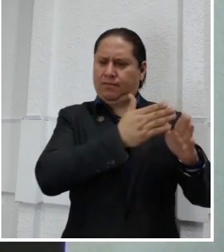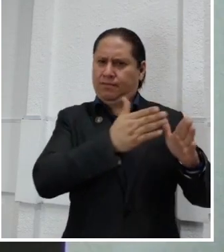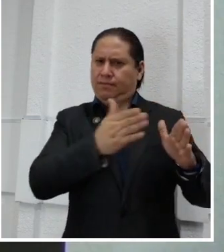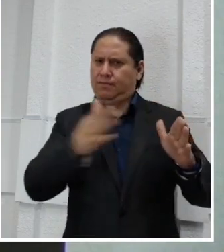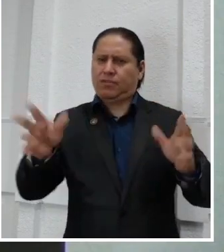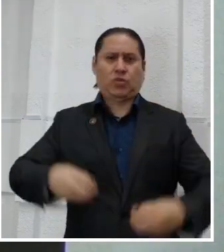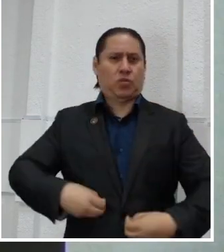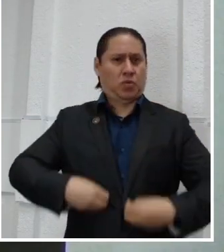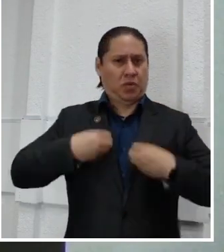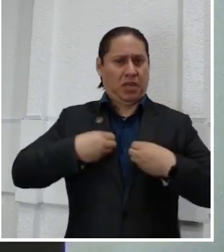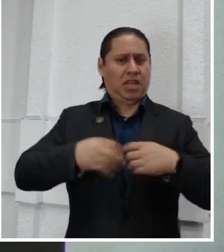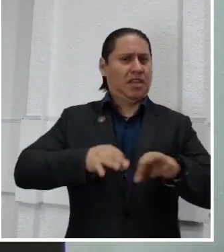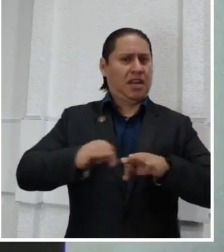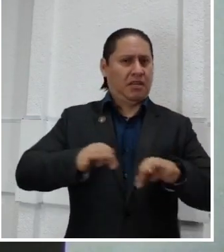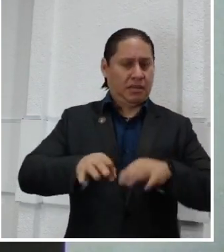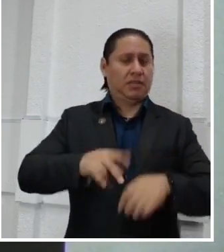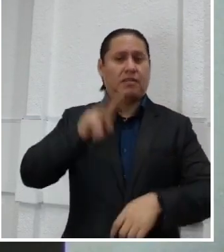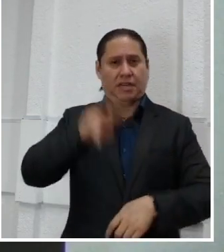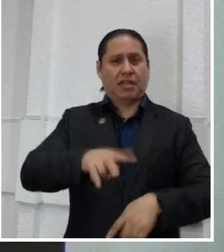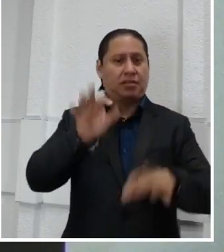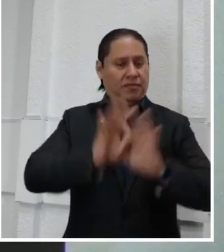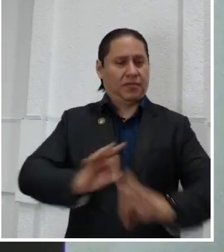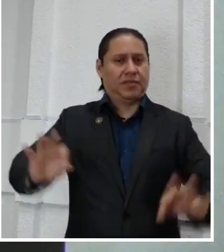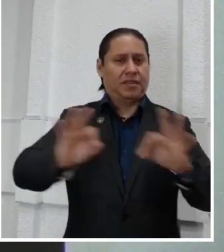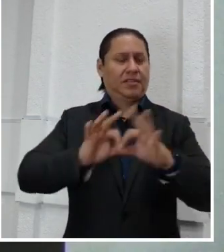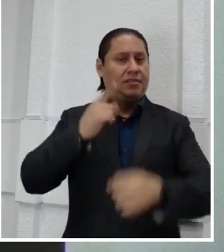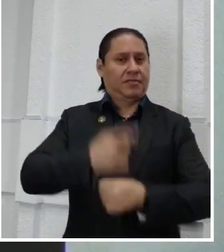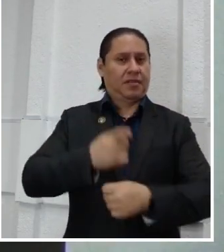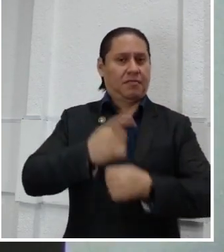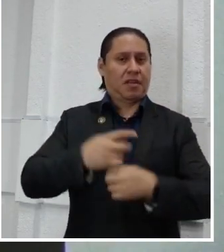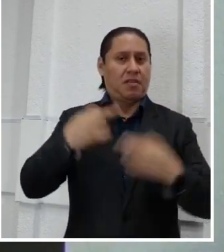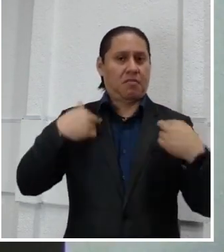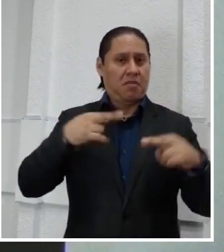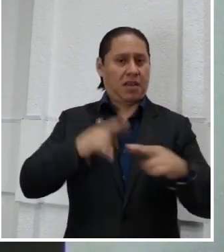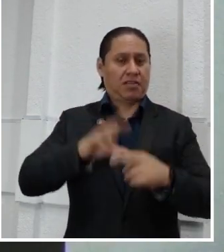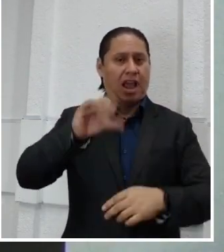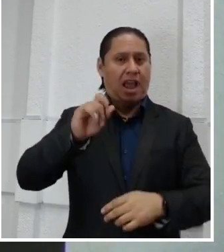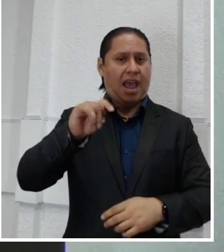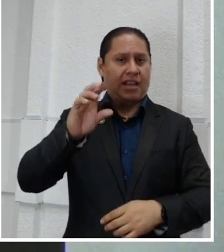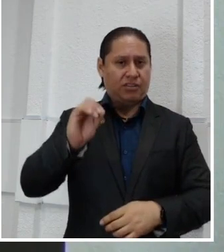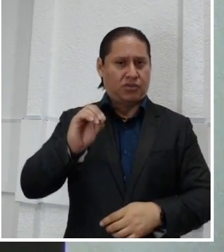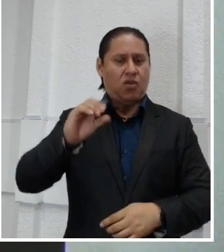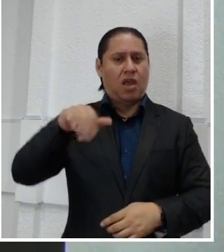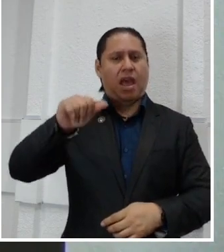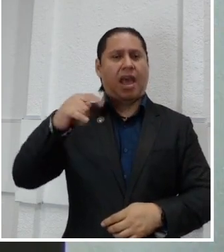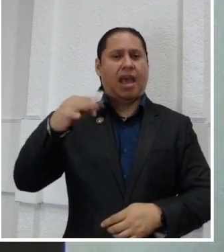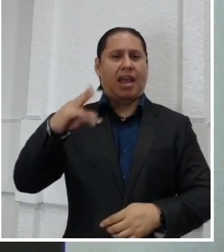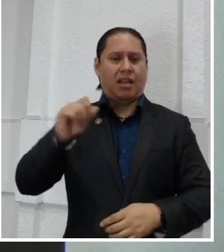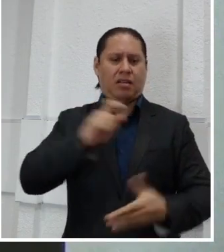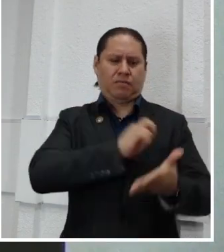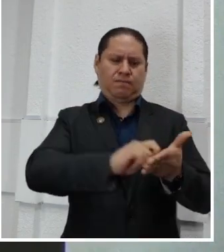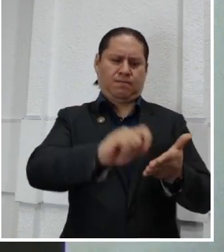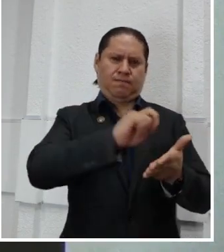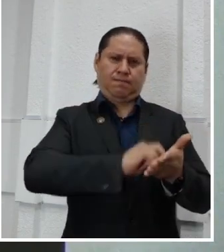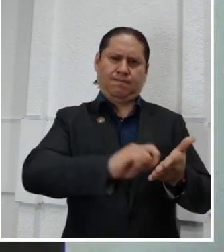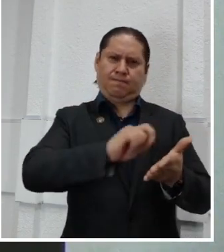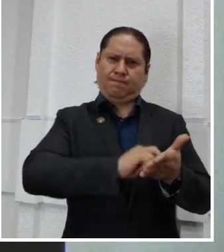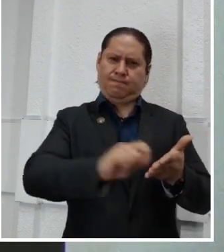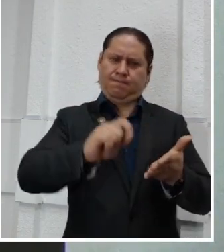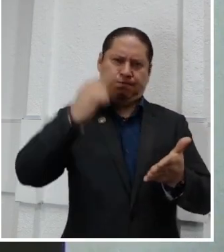es necesario e indispensable. El maestro Castro Aguilar fue un escritor